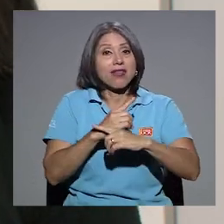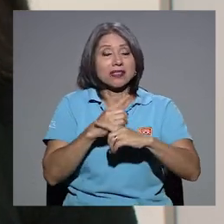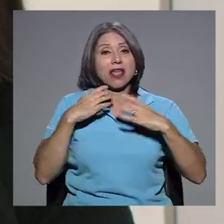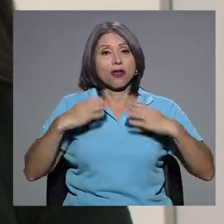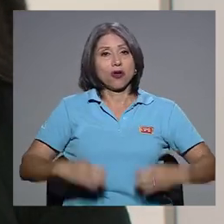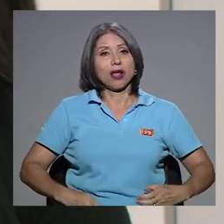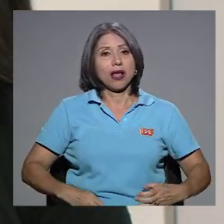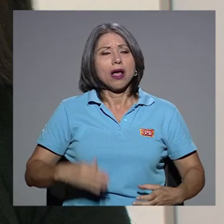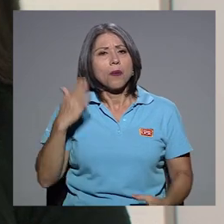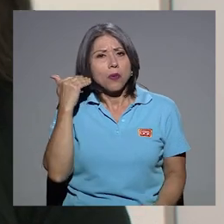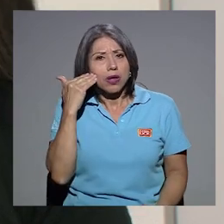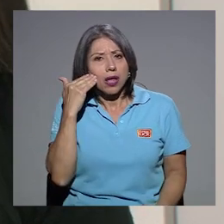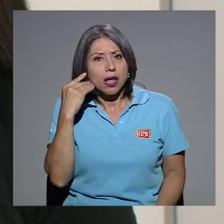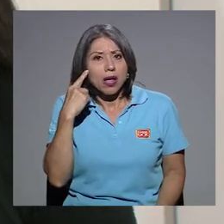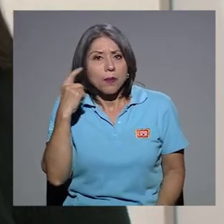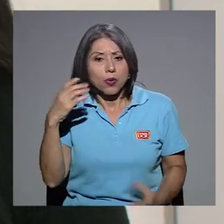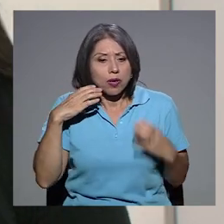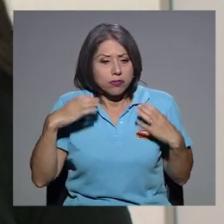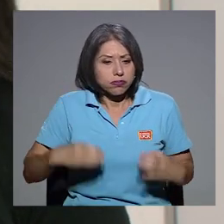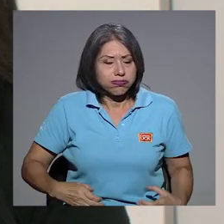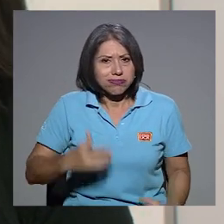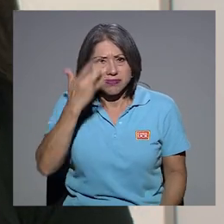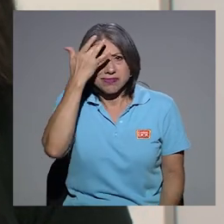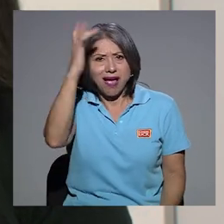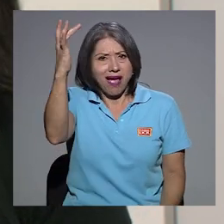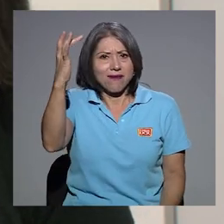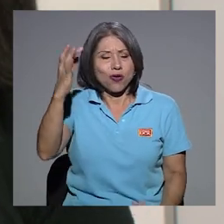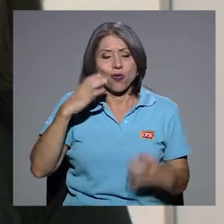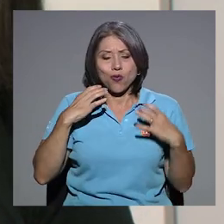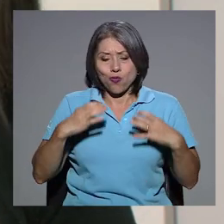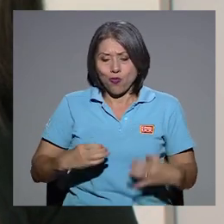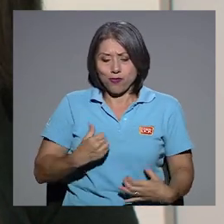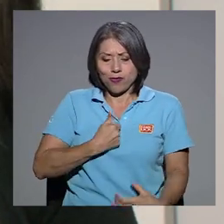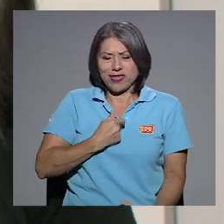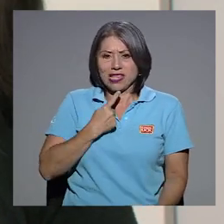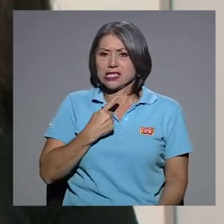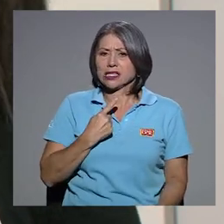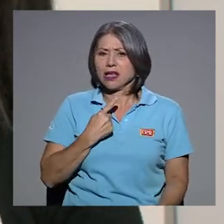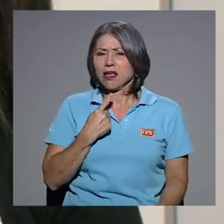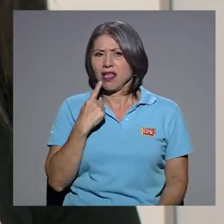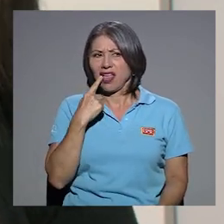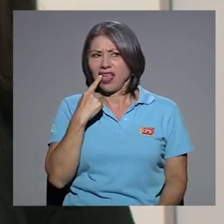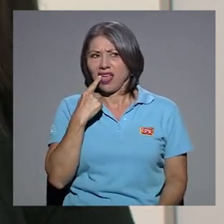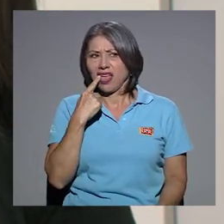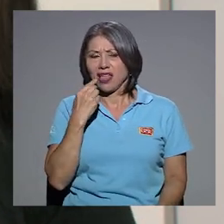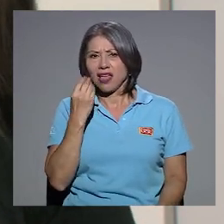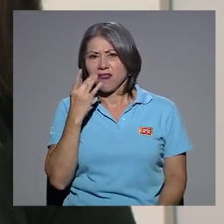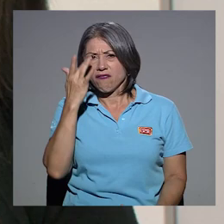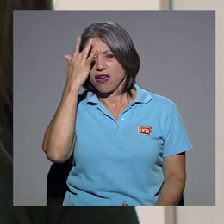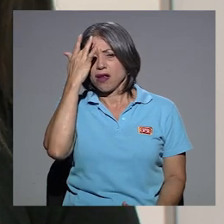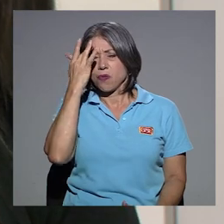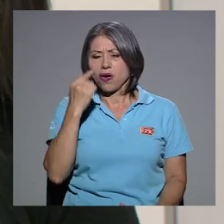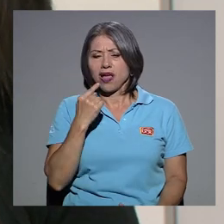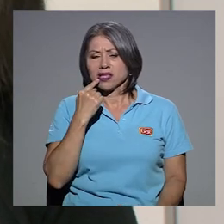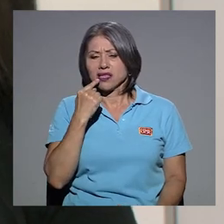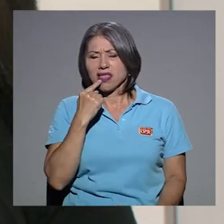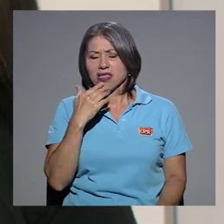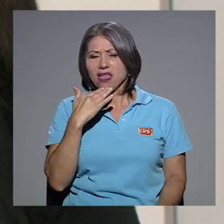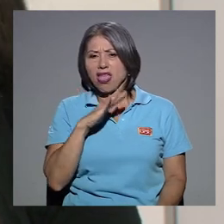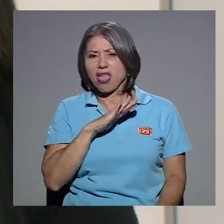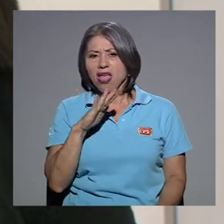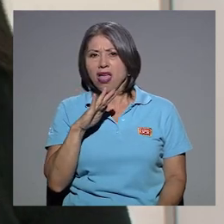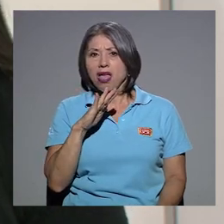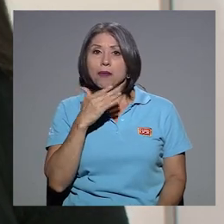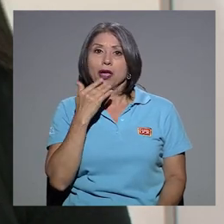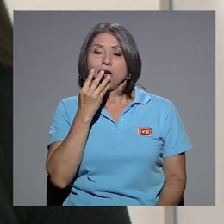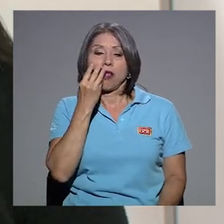del organismo. ¿Por qué? Porque el organismo es muy sabio y el organismo dice, si yo tengo este diente enfermo, este diente está infectado,